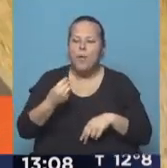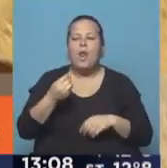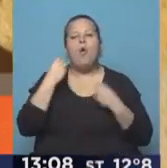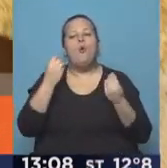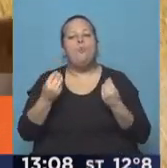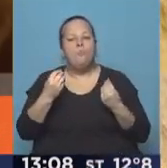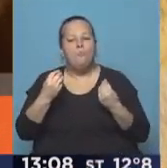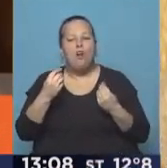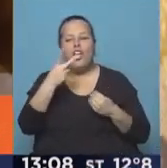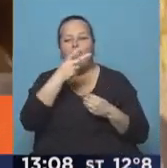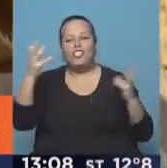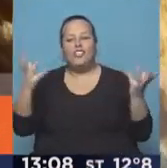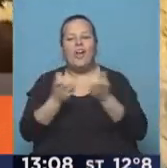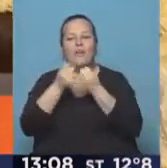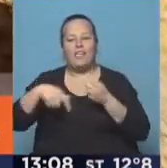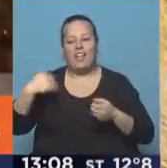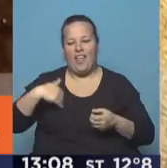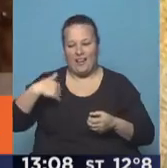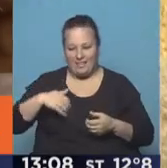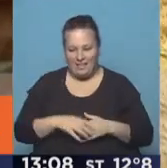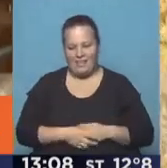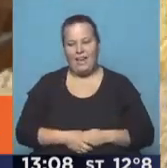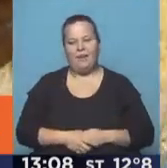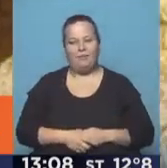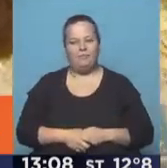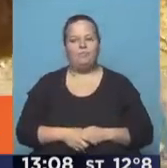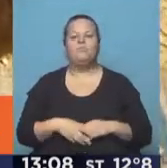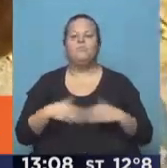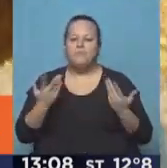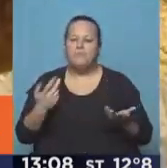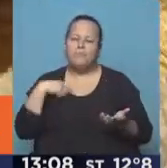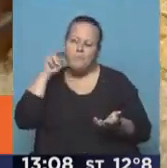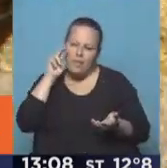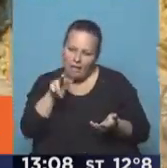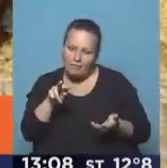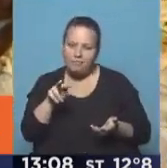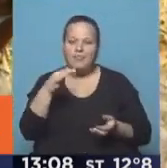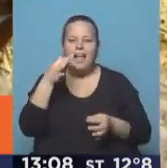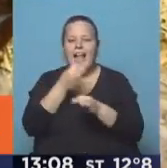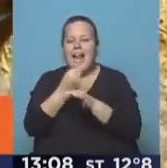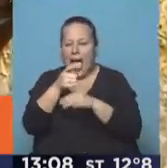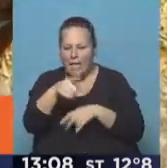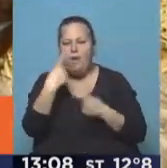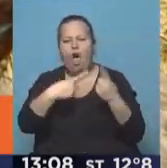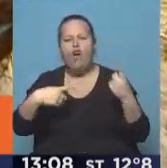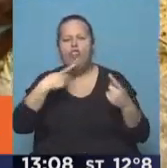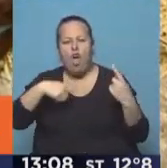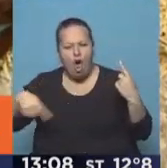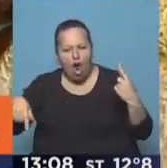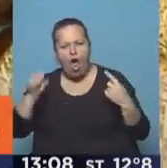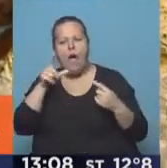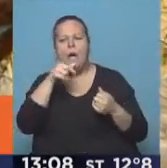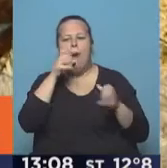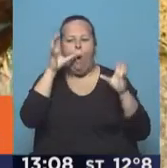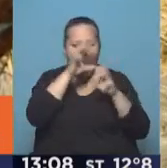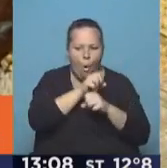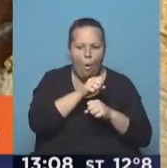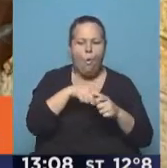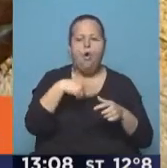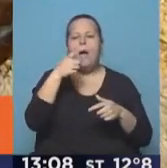el Bicentenario de la República. Y vemos que es de la raza Yorkton, pero hay varios colores. Está marrón